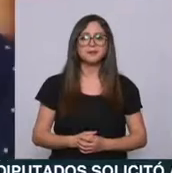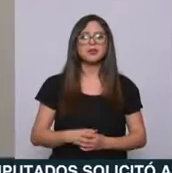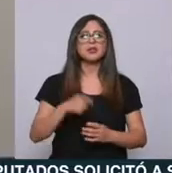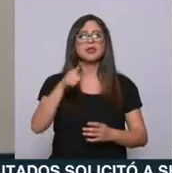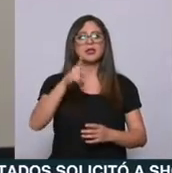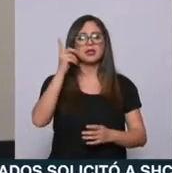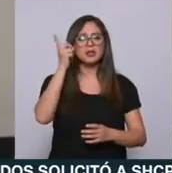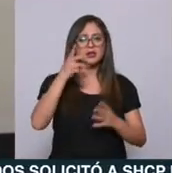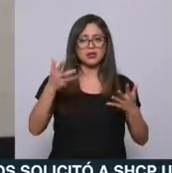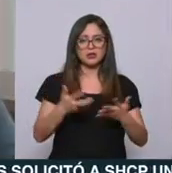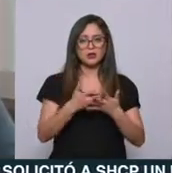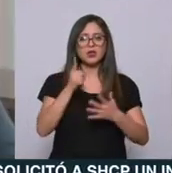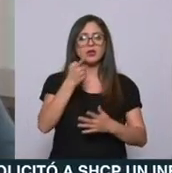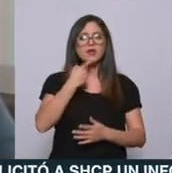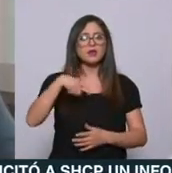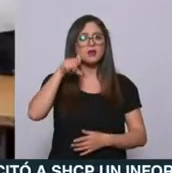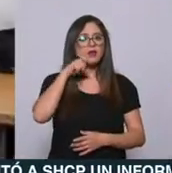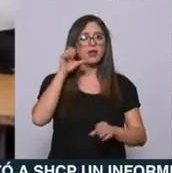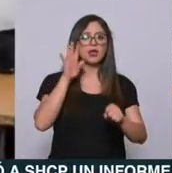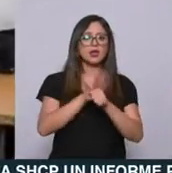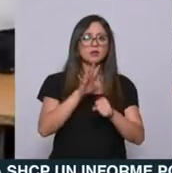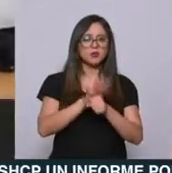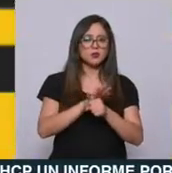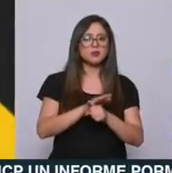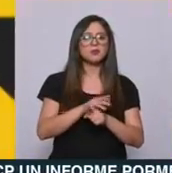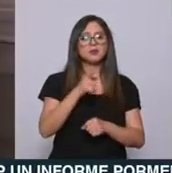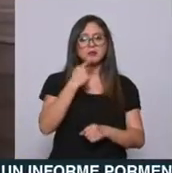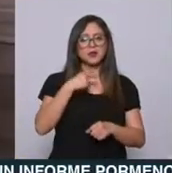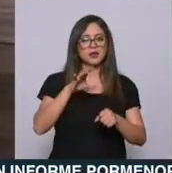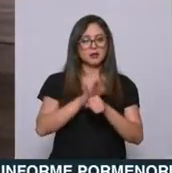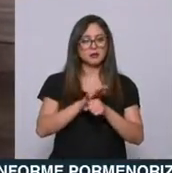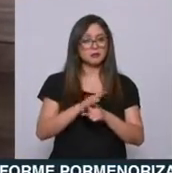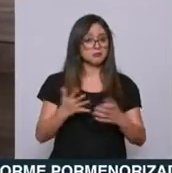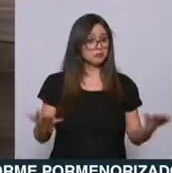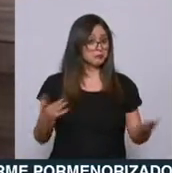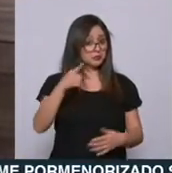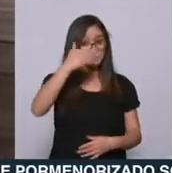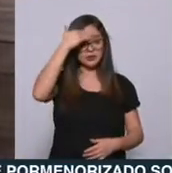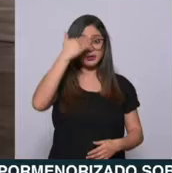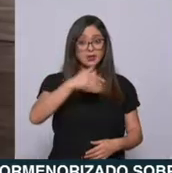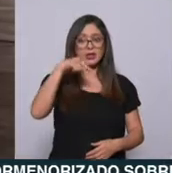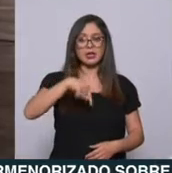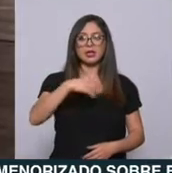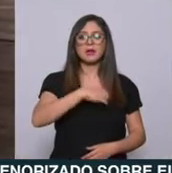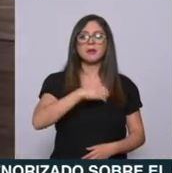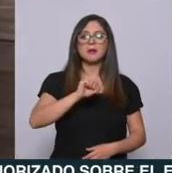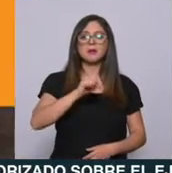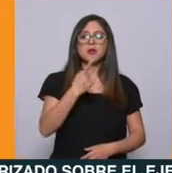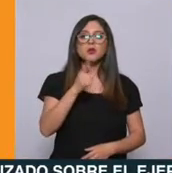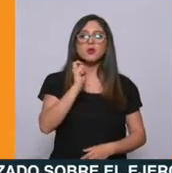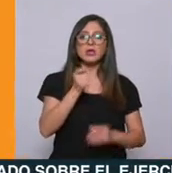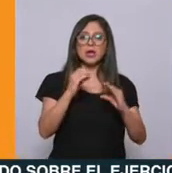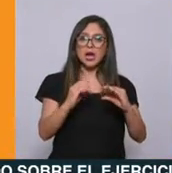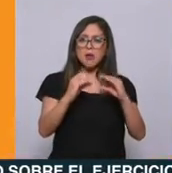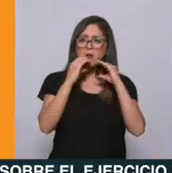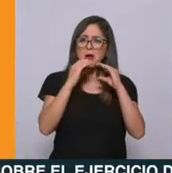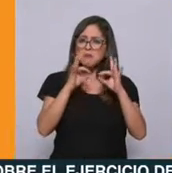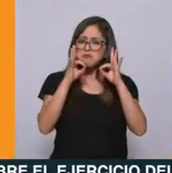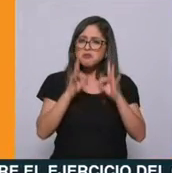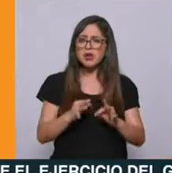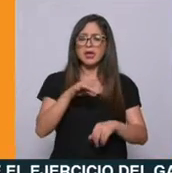lechuga, Tomate. katsu, siempre carne. Bueno, como ya vimos, aquí en Capital 21 nuestra hamburguesa perfecta debe de